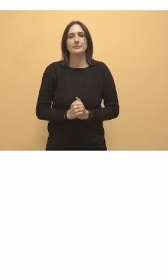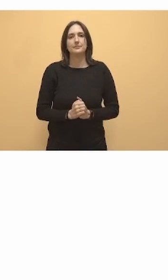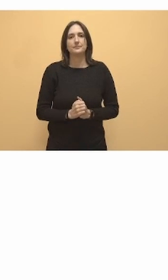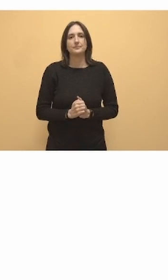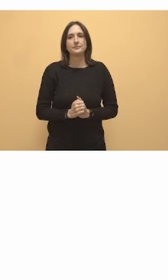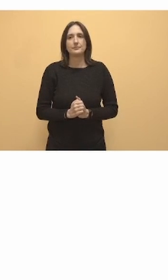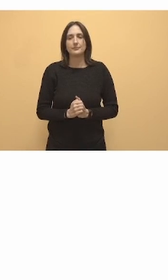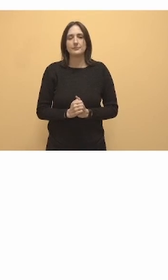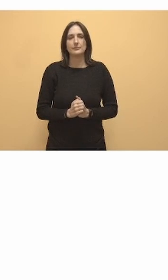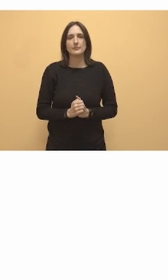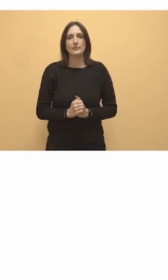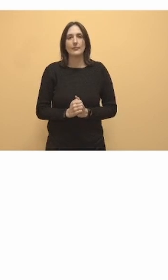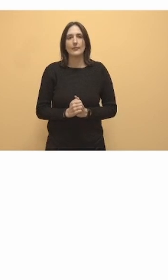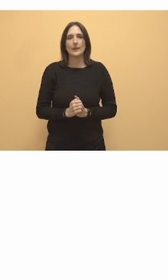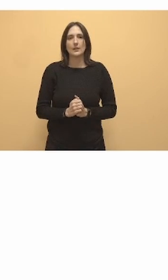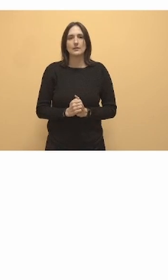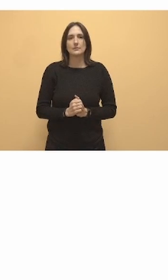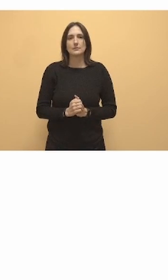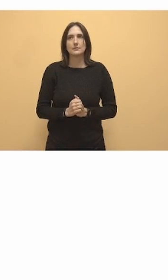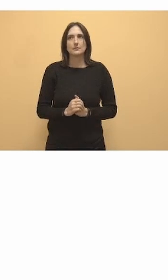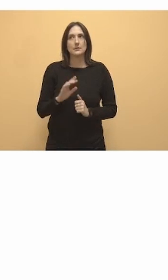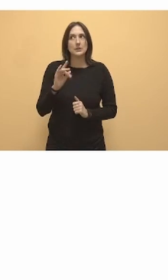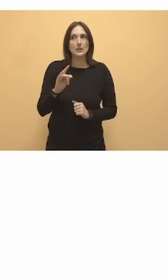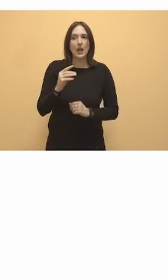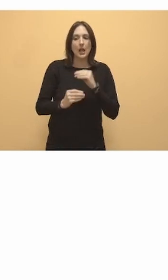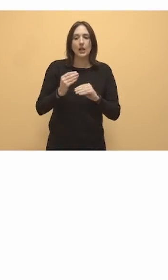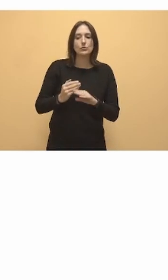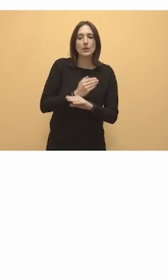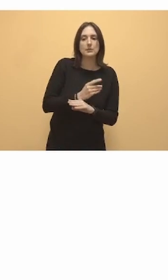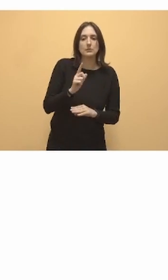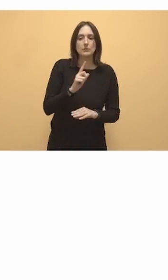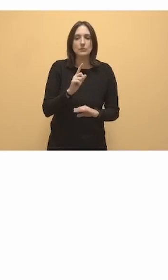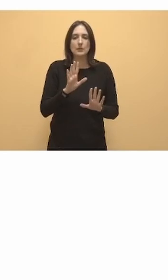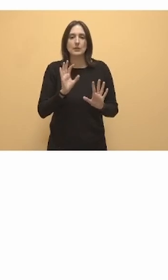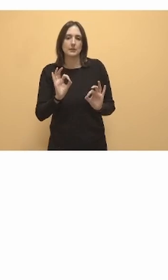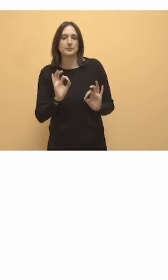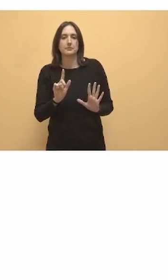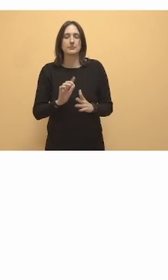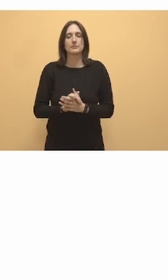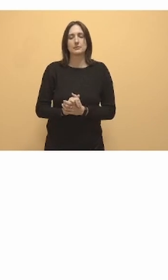Así mejor. Sí, no lo había hecho antes aquí.